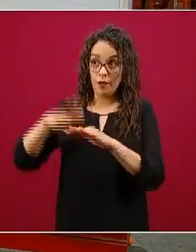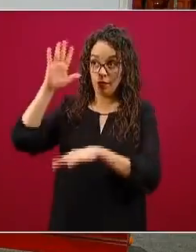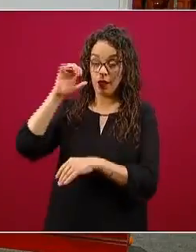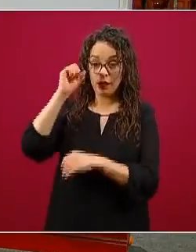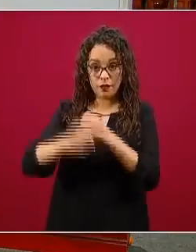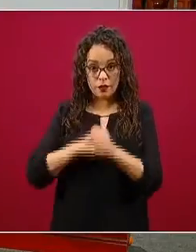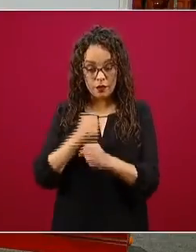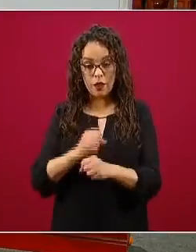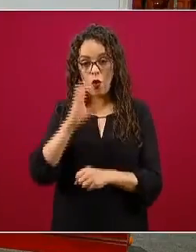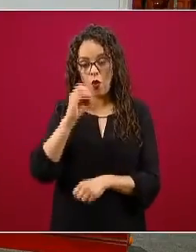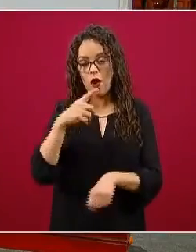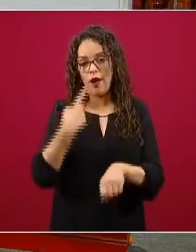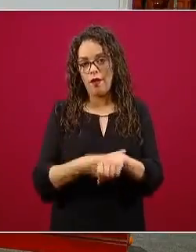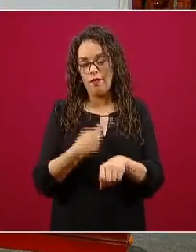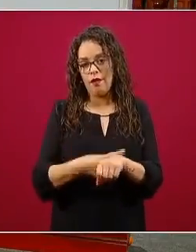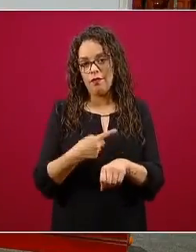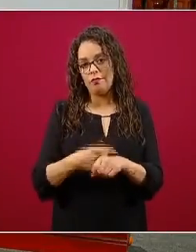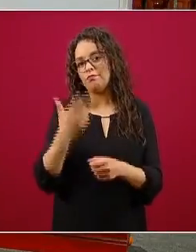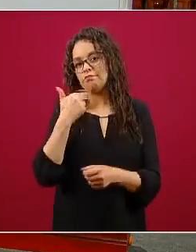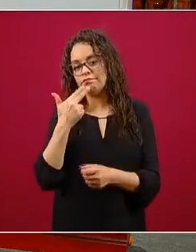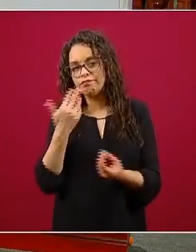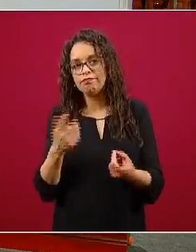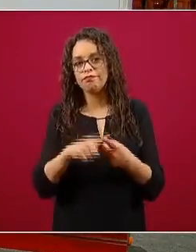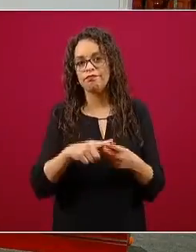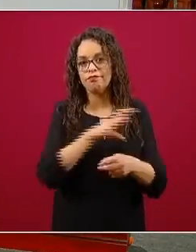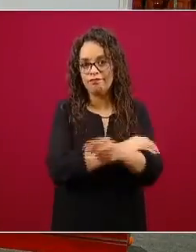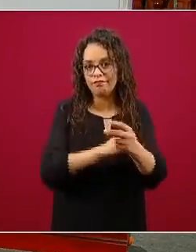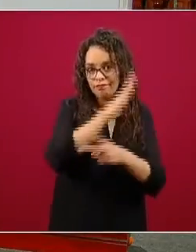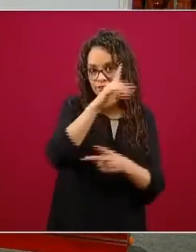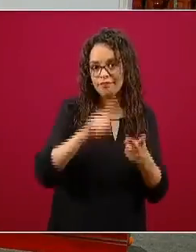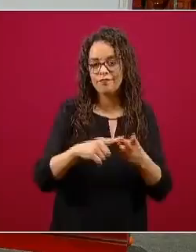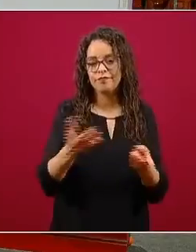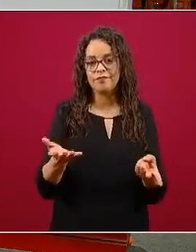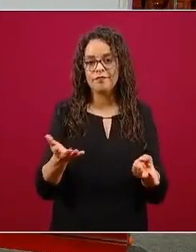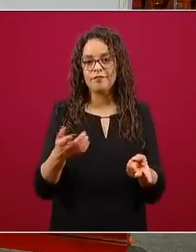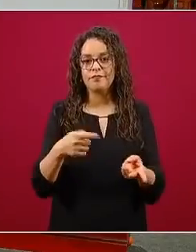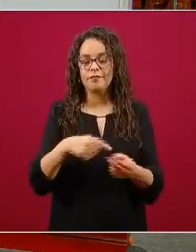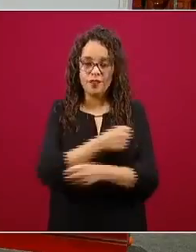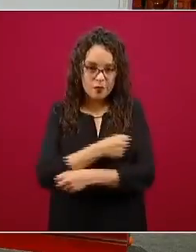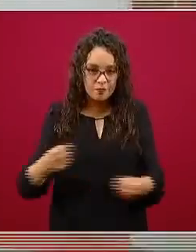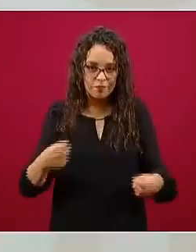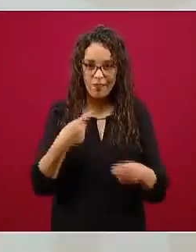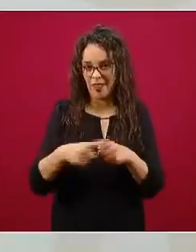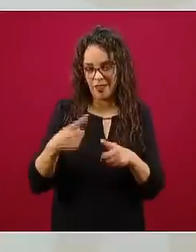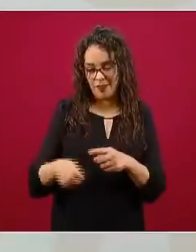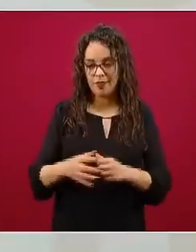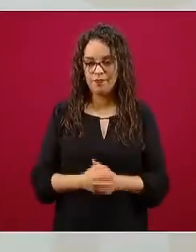o con enfermedades crónicas. Muchas gracias. Ya no da tiempo, Juan, Marco,